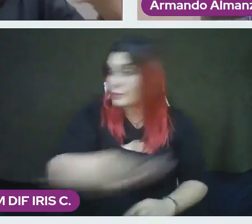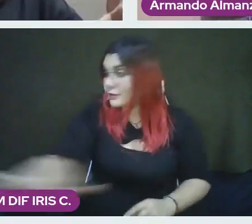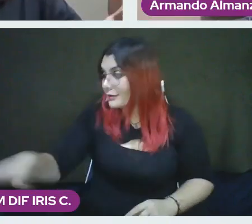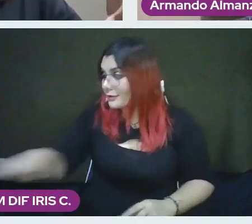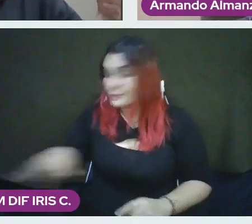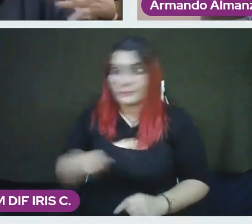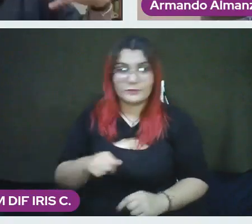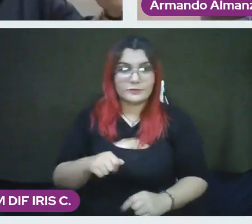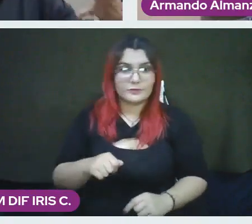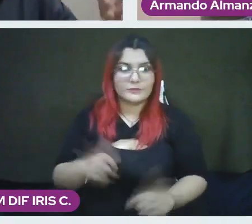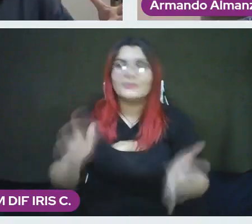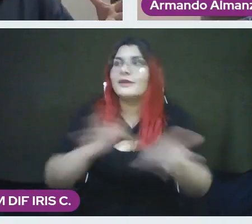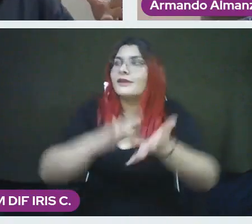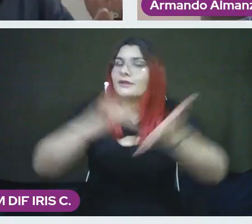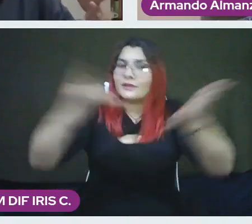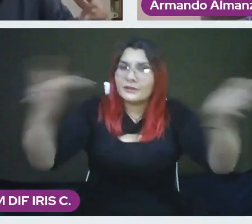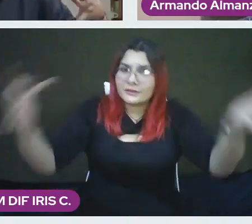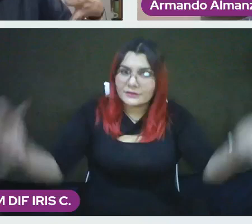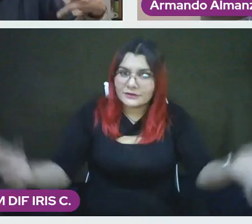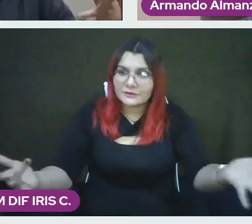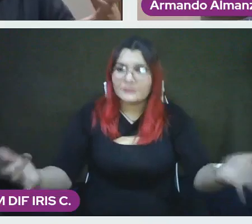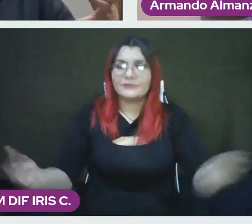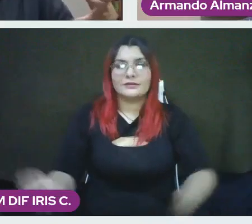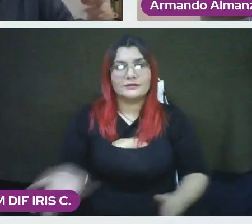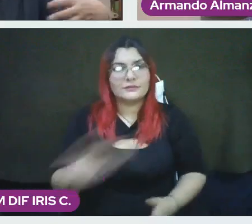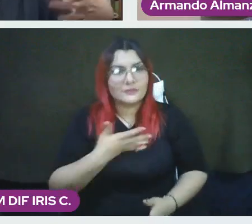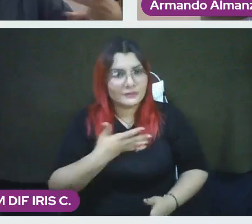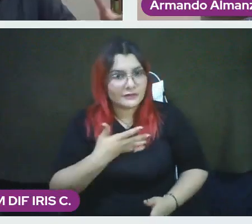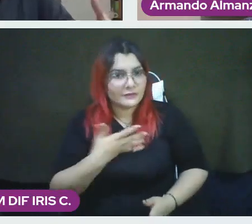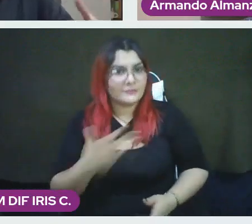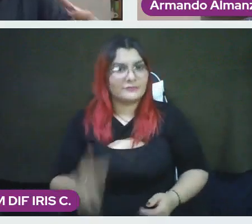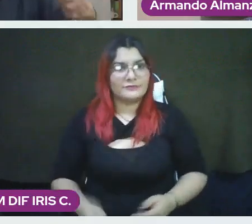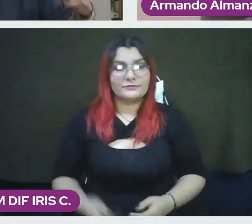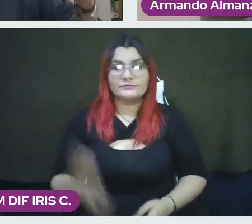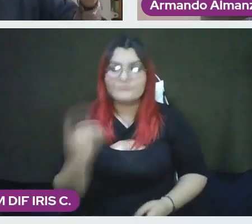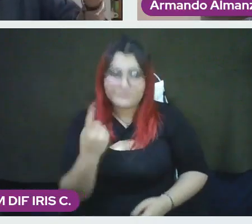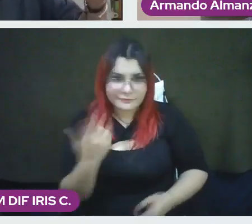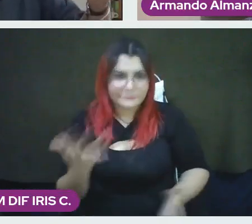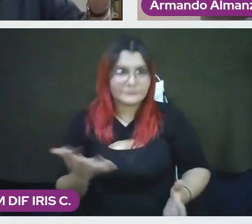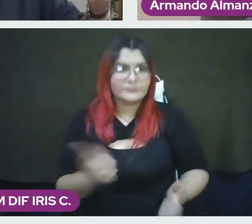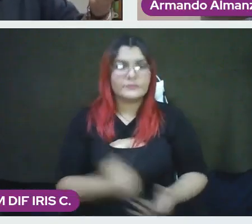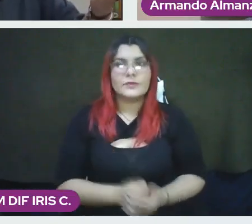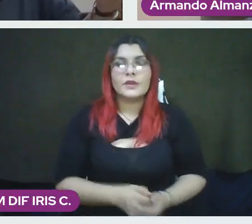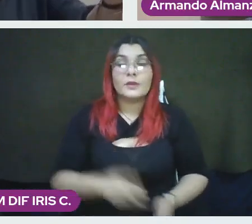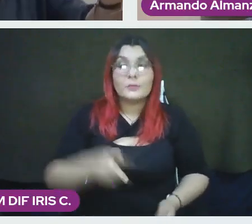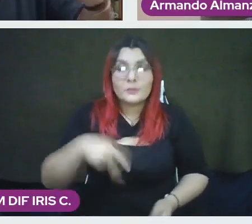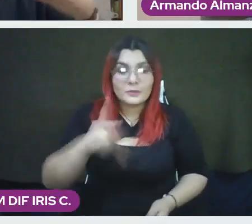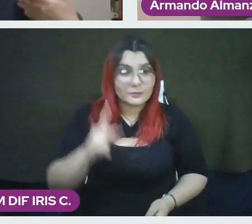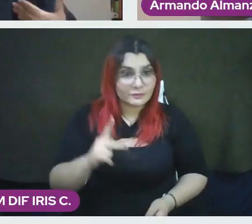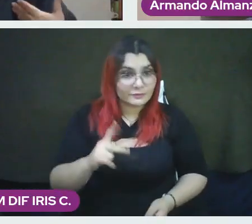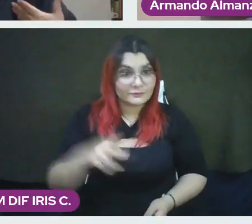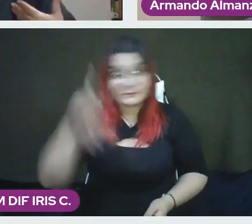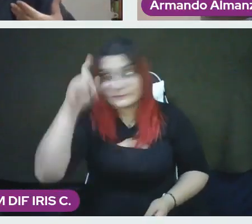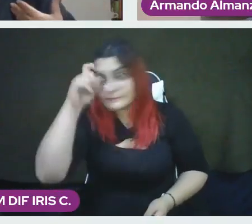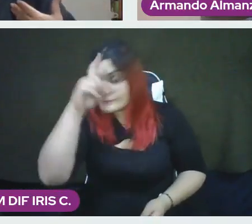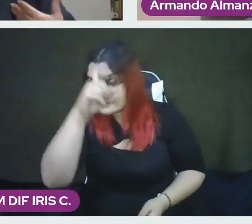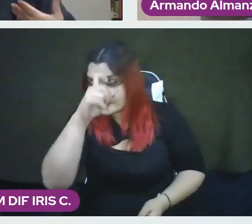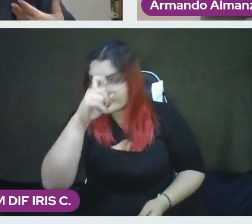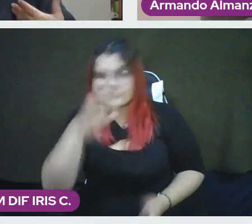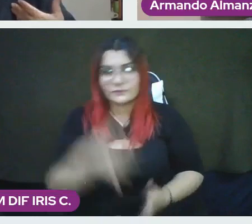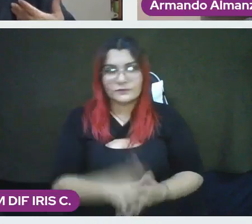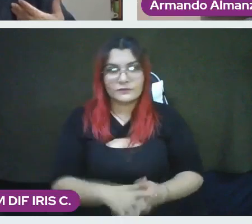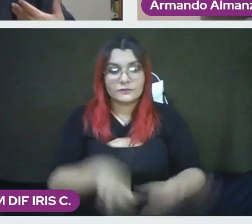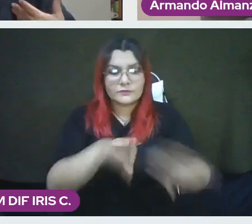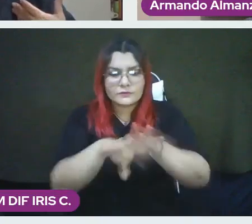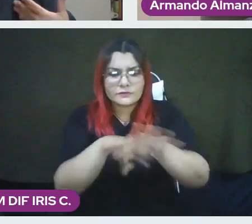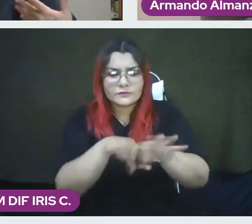es complicado porque por lo general viene de inmediato o la crítica o incluso la agresión con uno mismo,